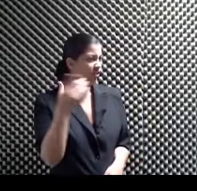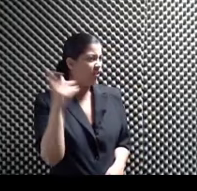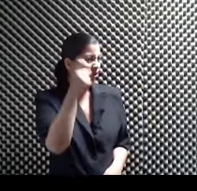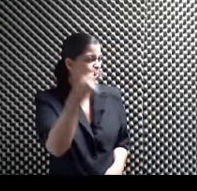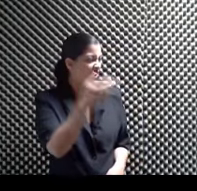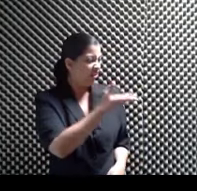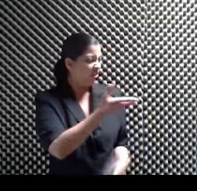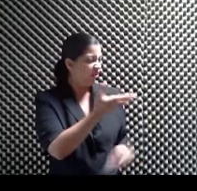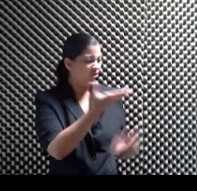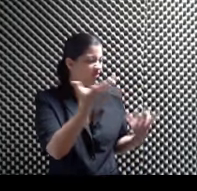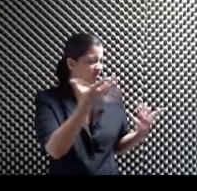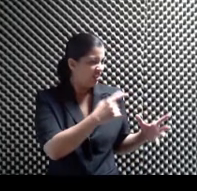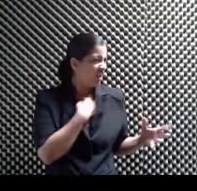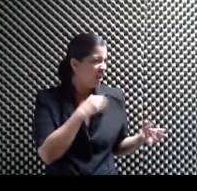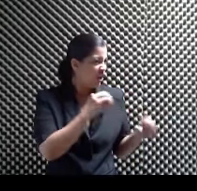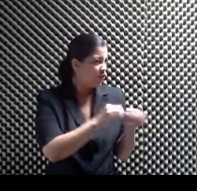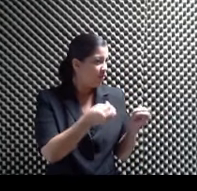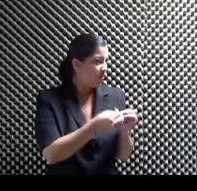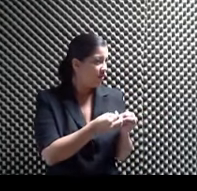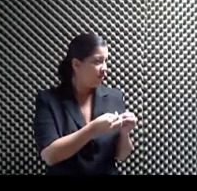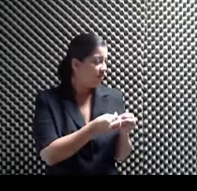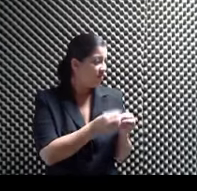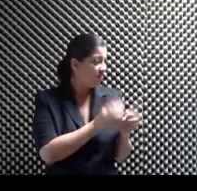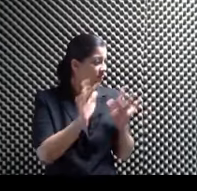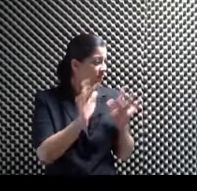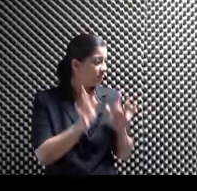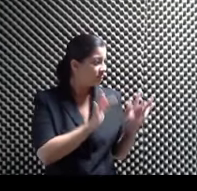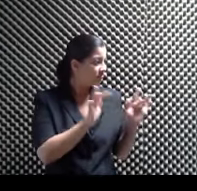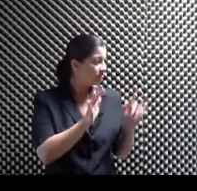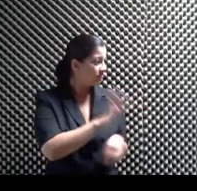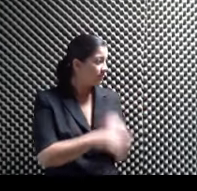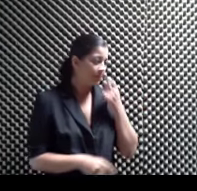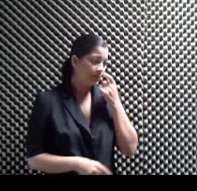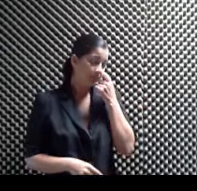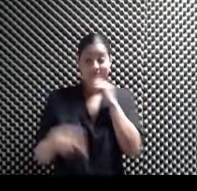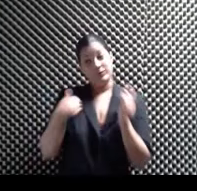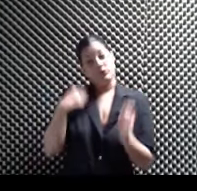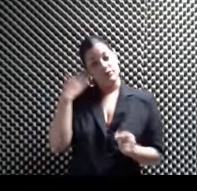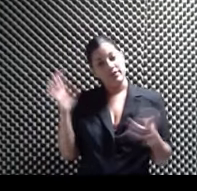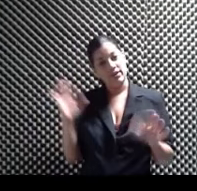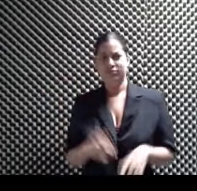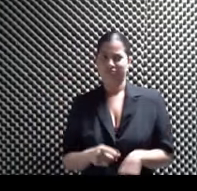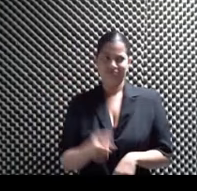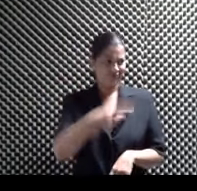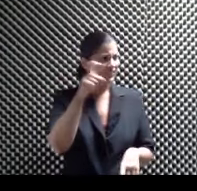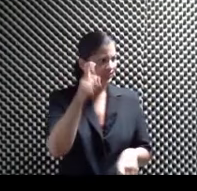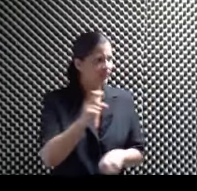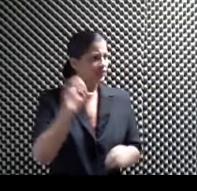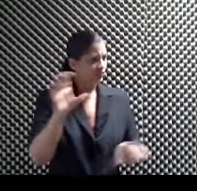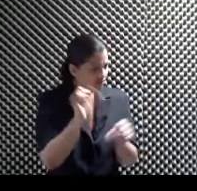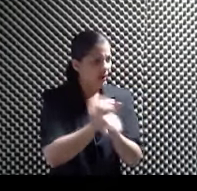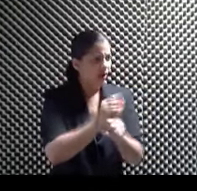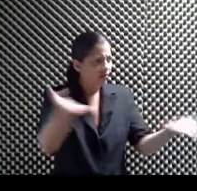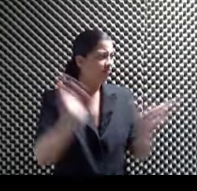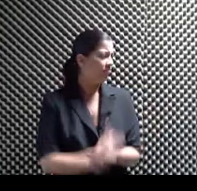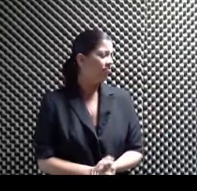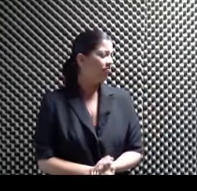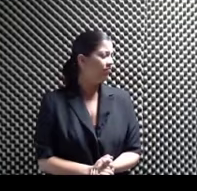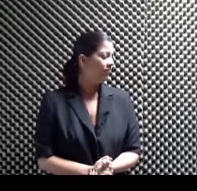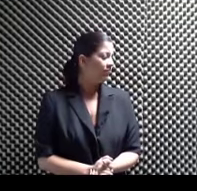cuál era El número del disco Ah, pero yo lo sabía Ah, no Ustedes tienen que hacer El trabajo ahí Miren